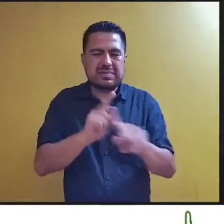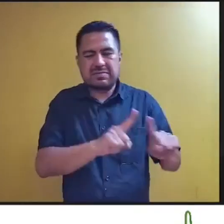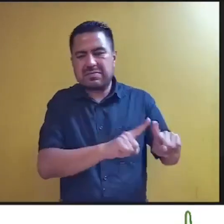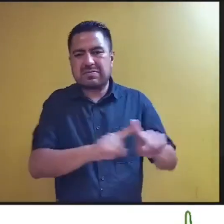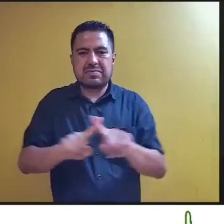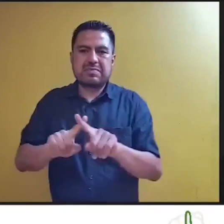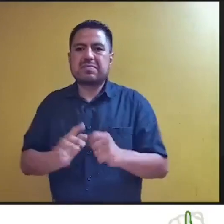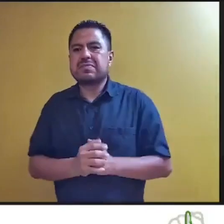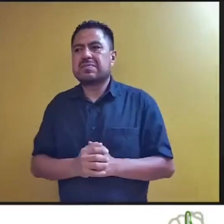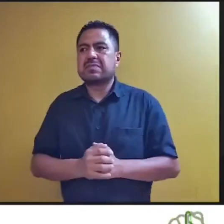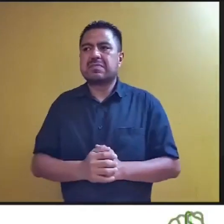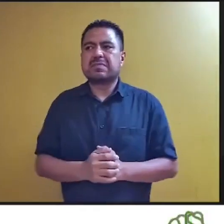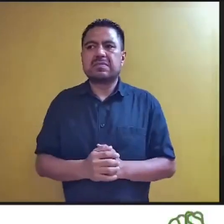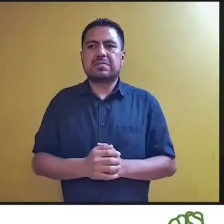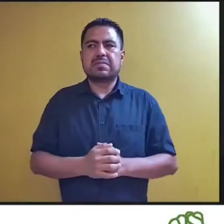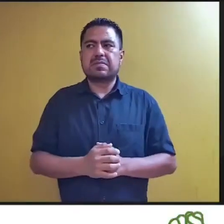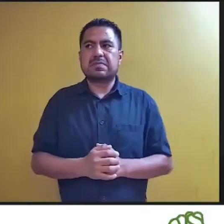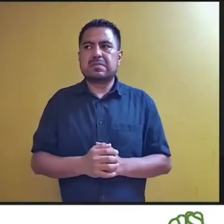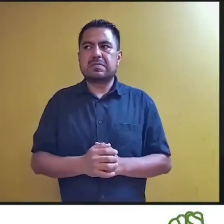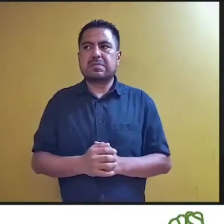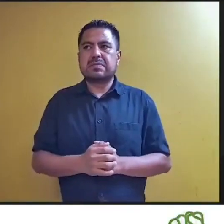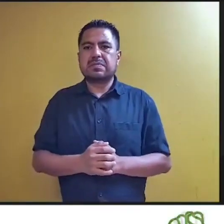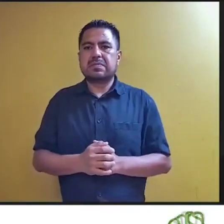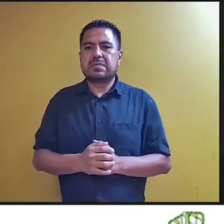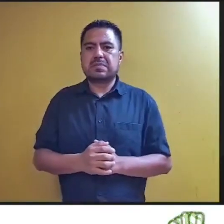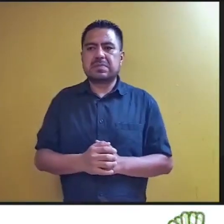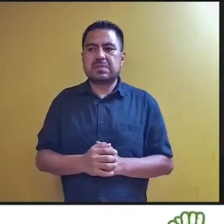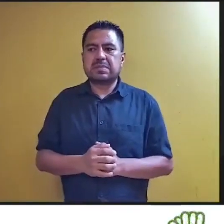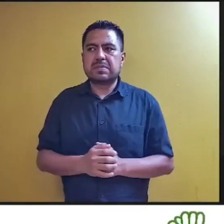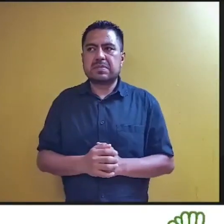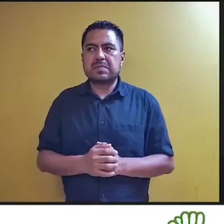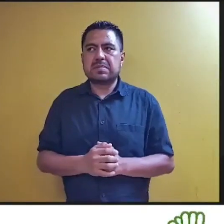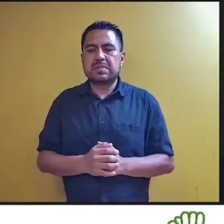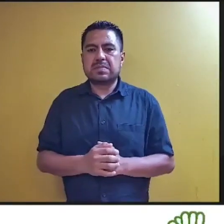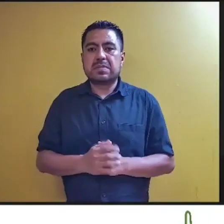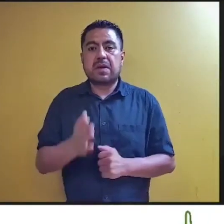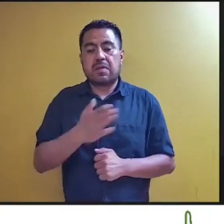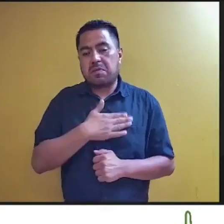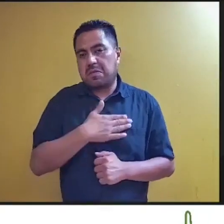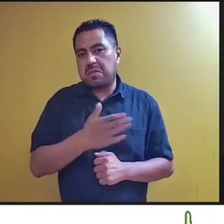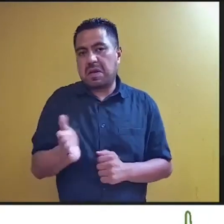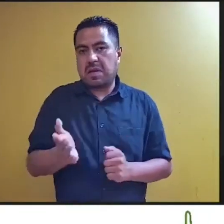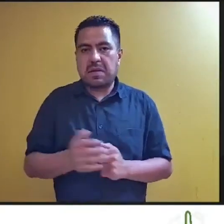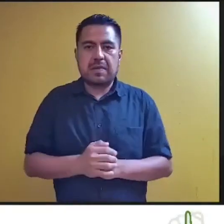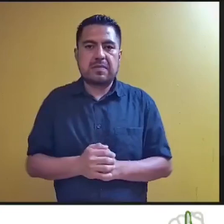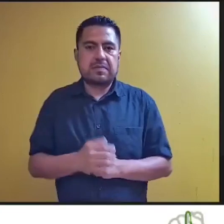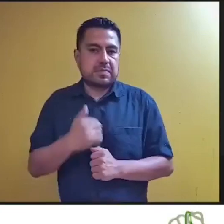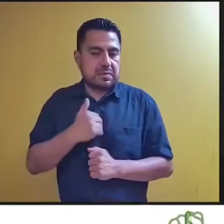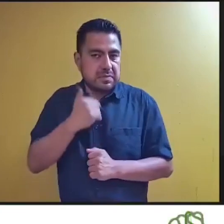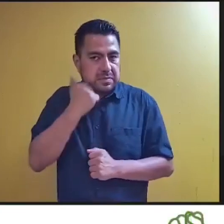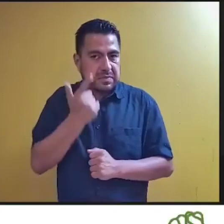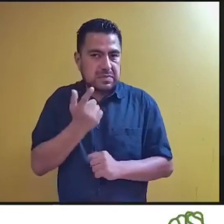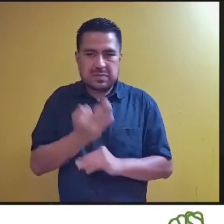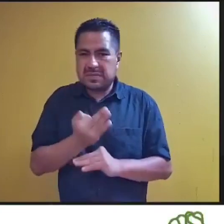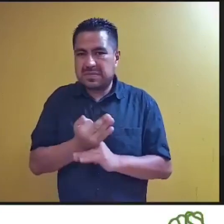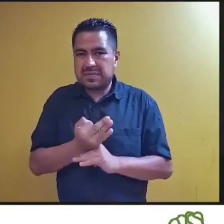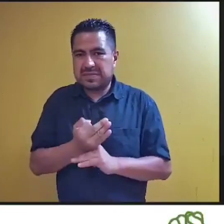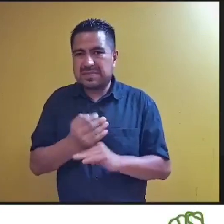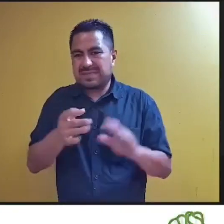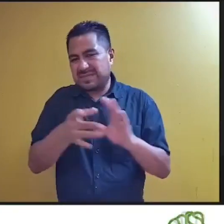diferentes plataformas digitales. Y bueno, quiero,